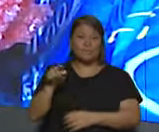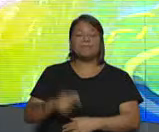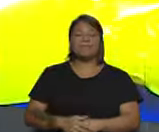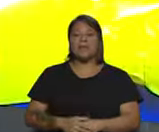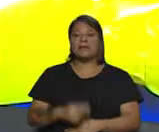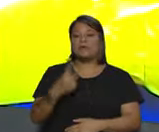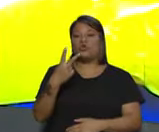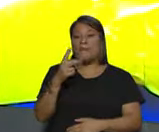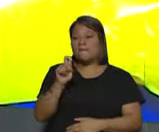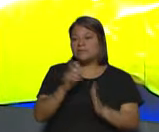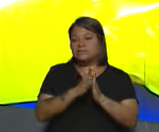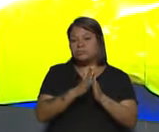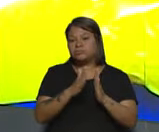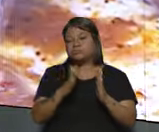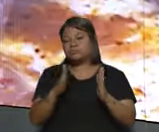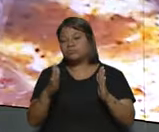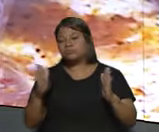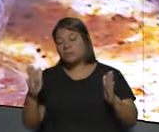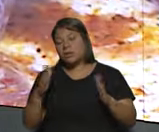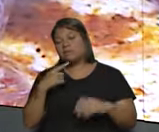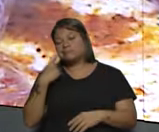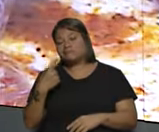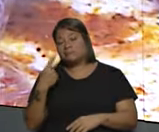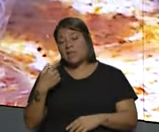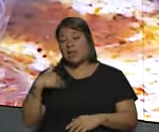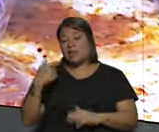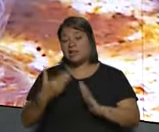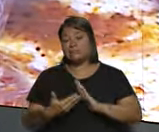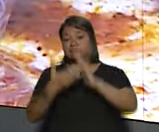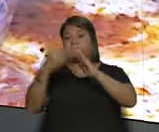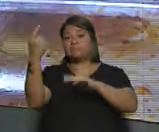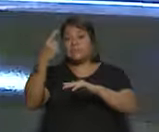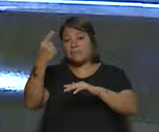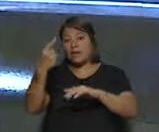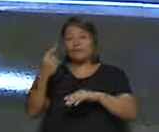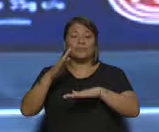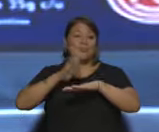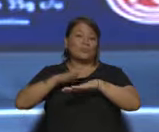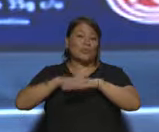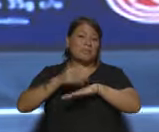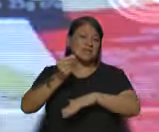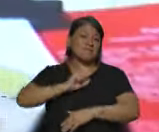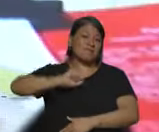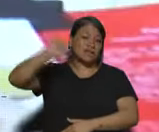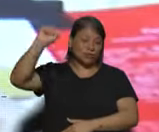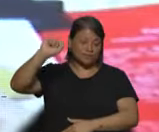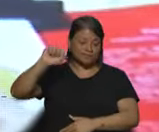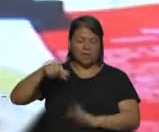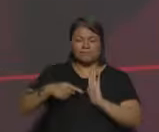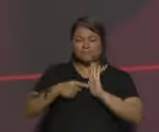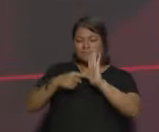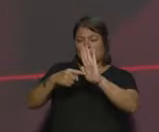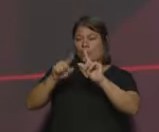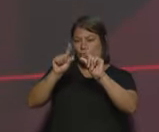triste primer puesto el que tiene la Argentina en el mundo si hablamos de inflación nosotros te lo vamos a mostrar con